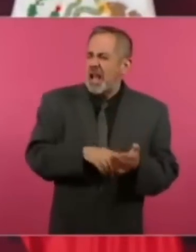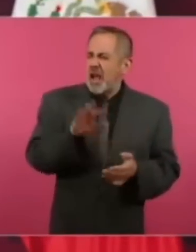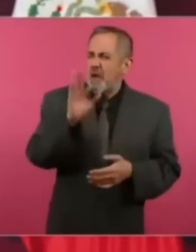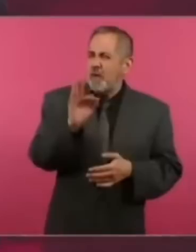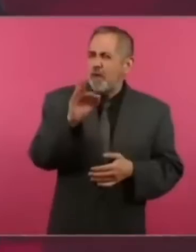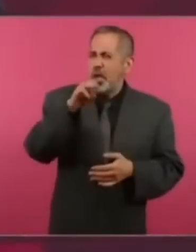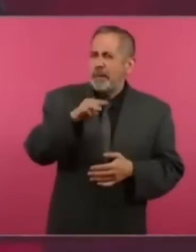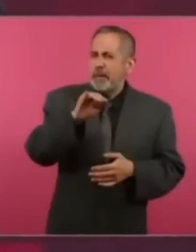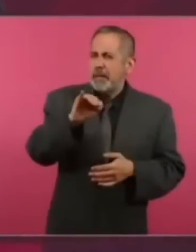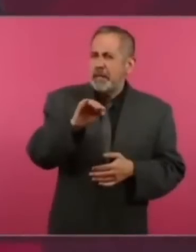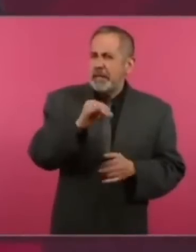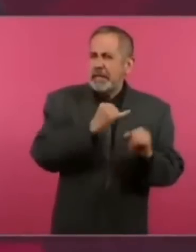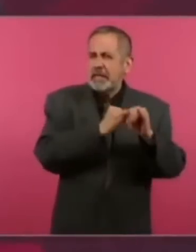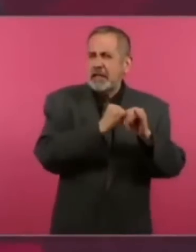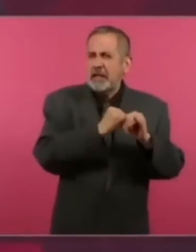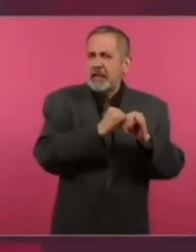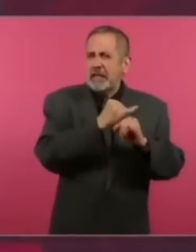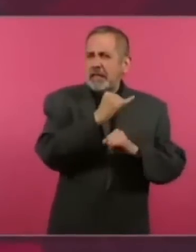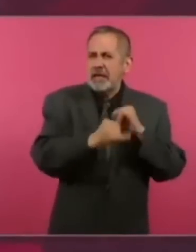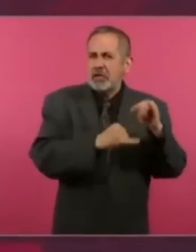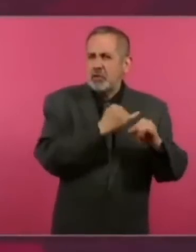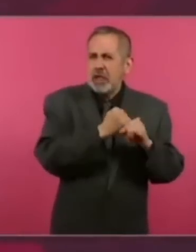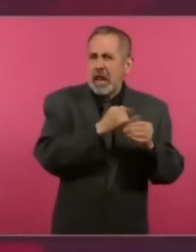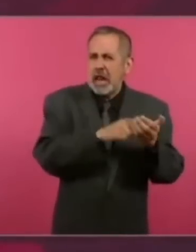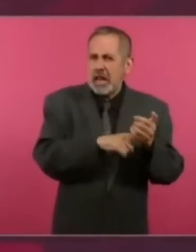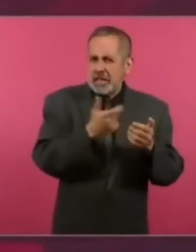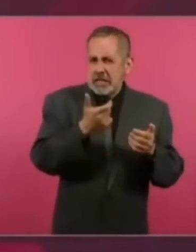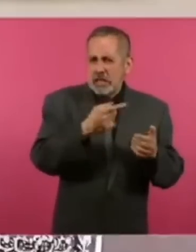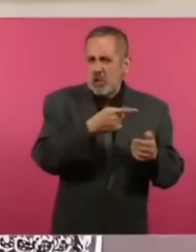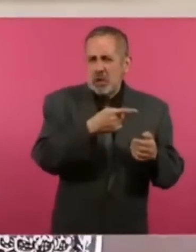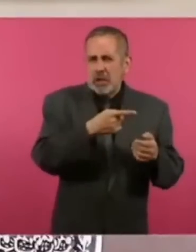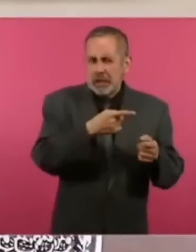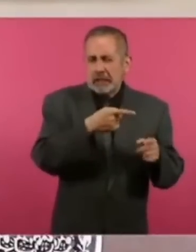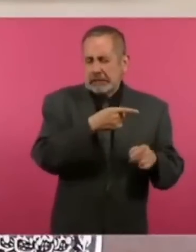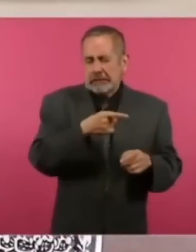Monetario Internacional español,